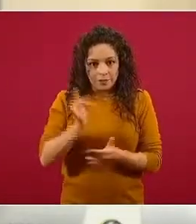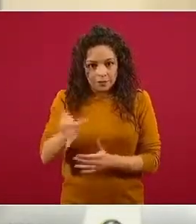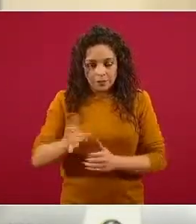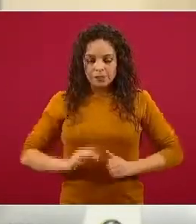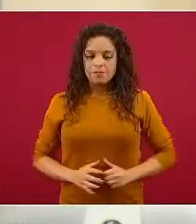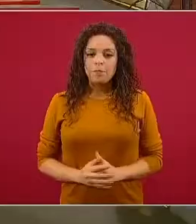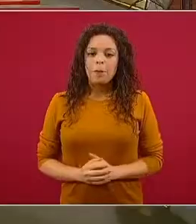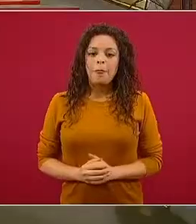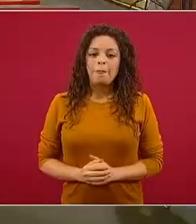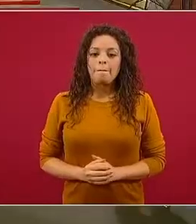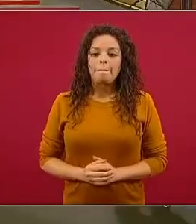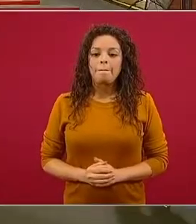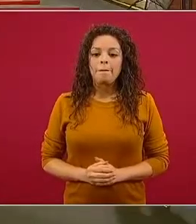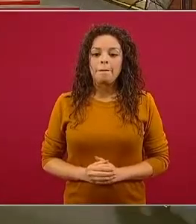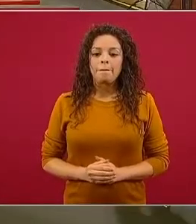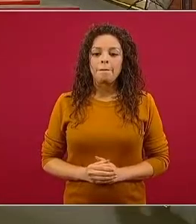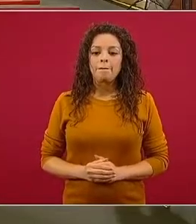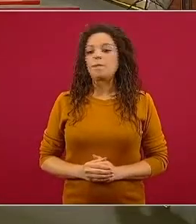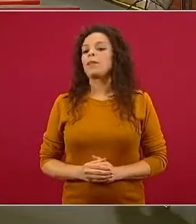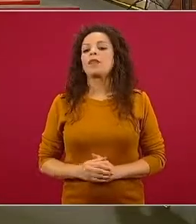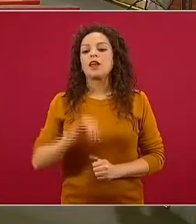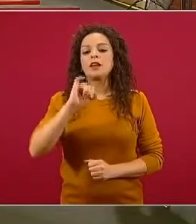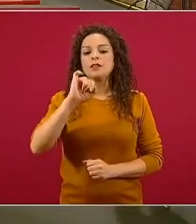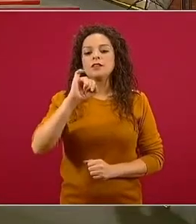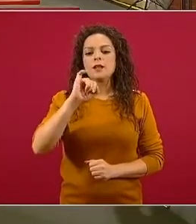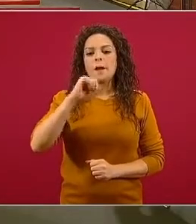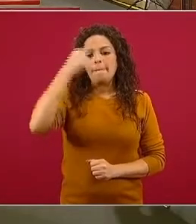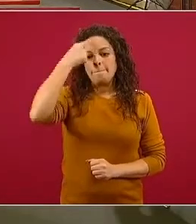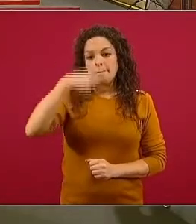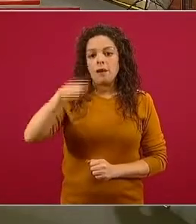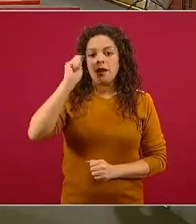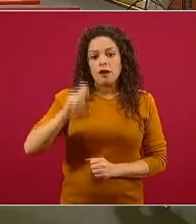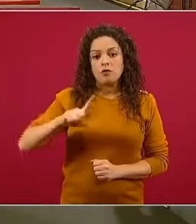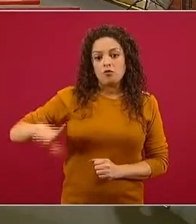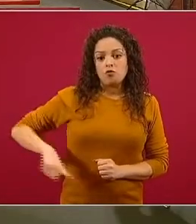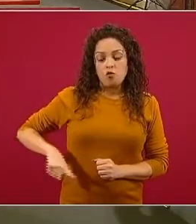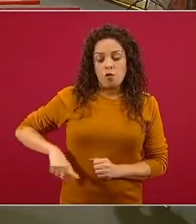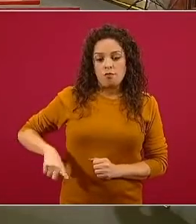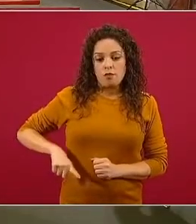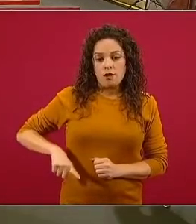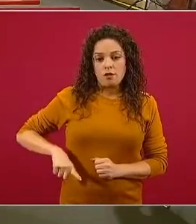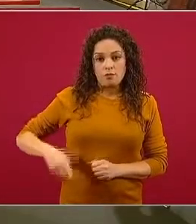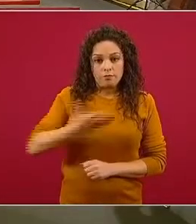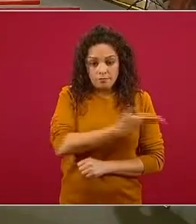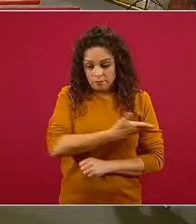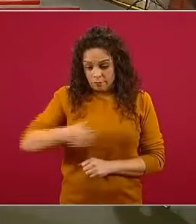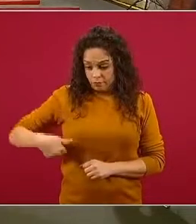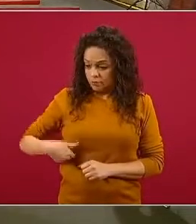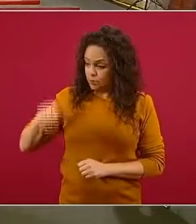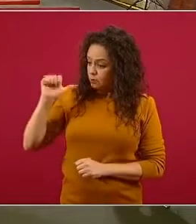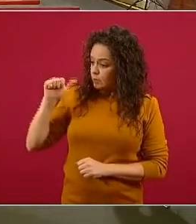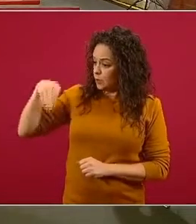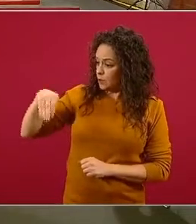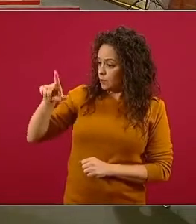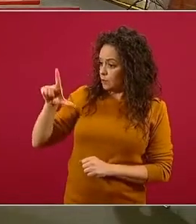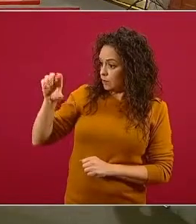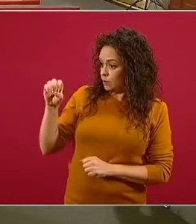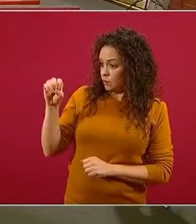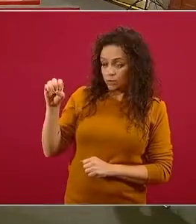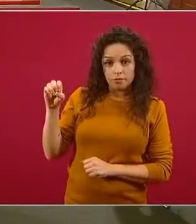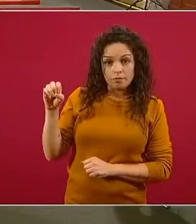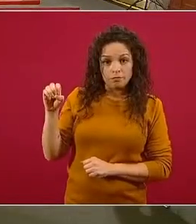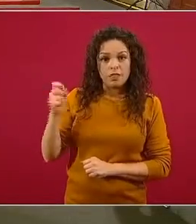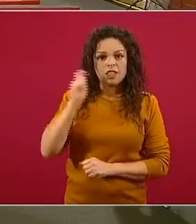Sí, para el gobierno del presidente Andrés Manuel López Obrador,